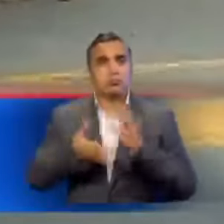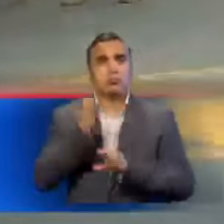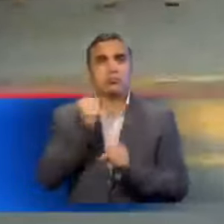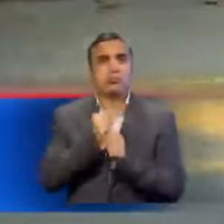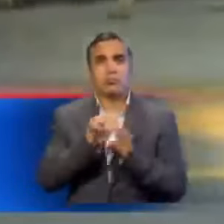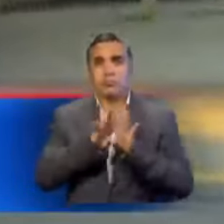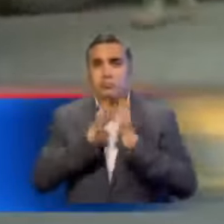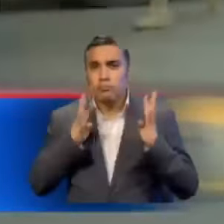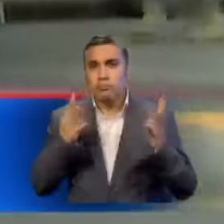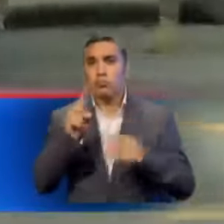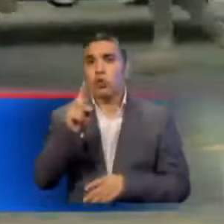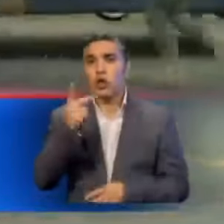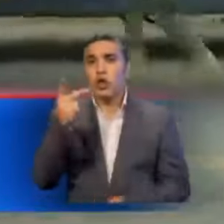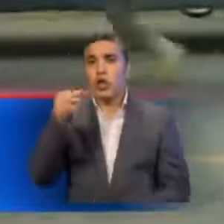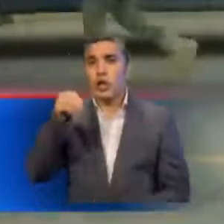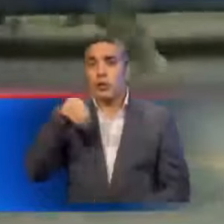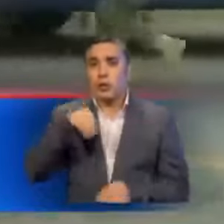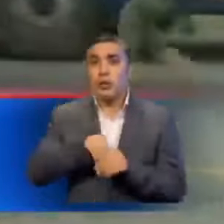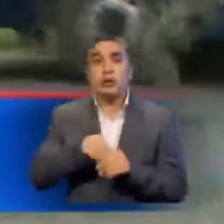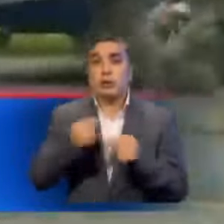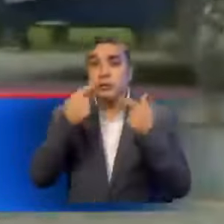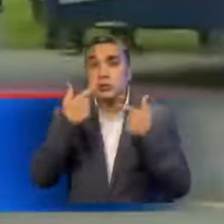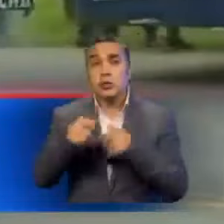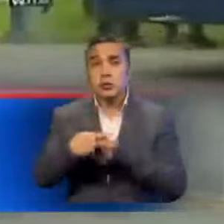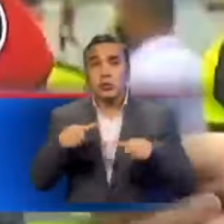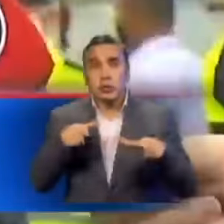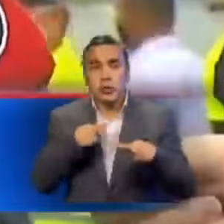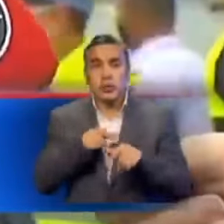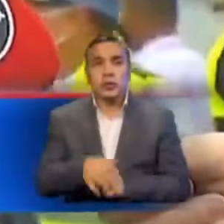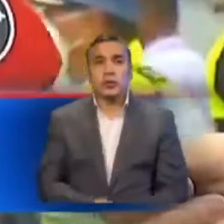cerco de 1 kilómetro a la redonda, custodiando el punto.